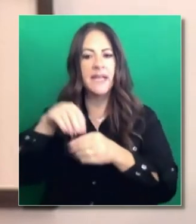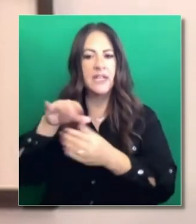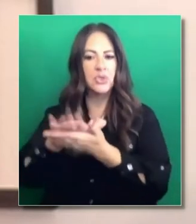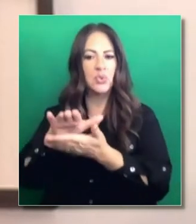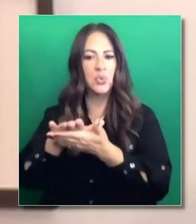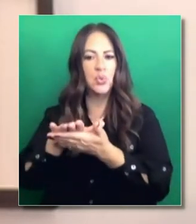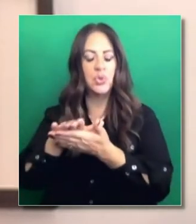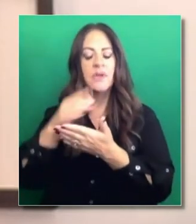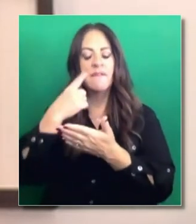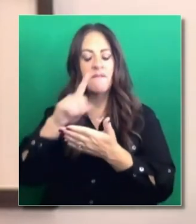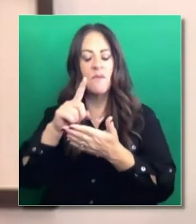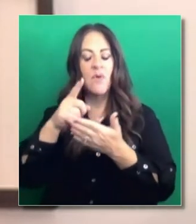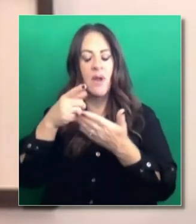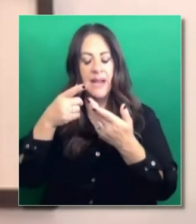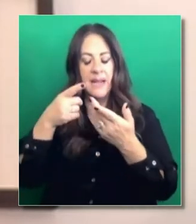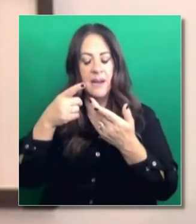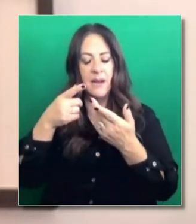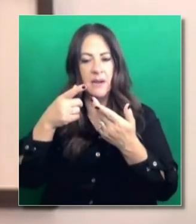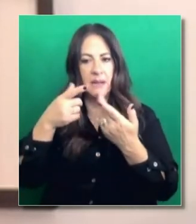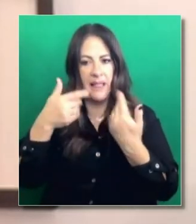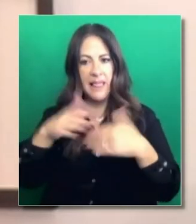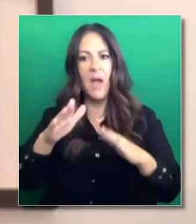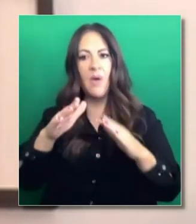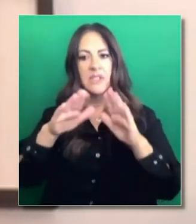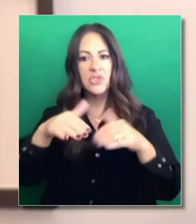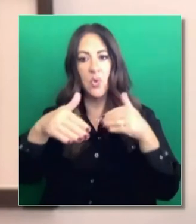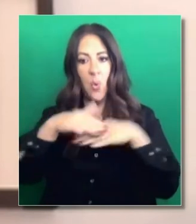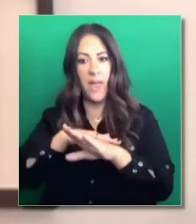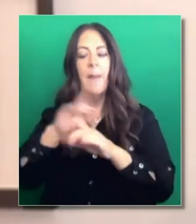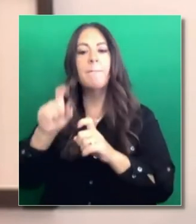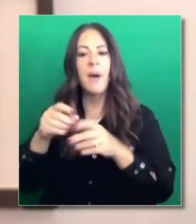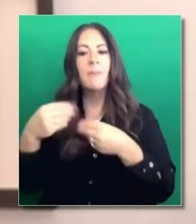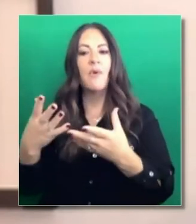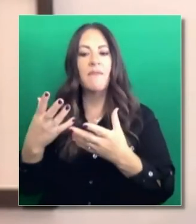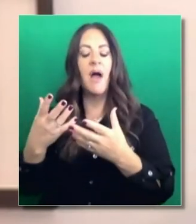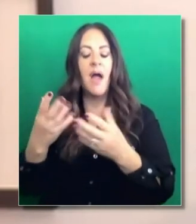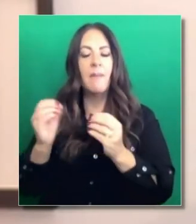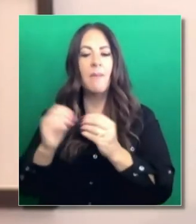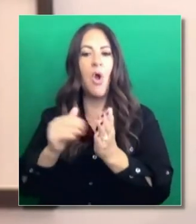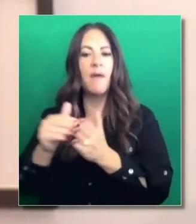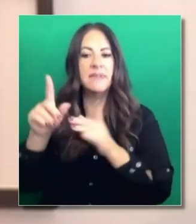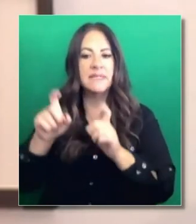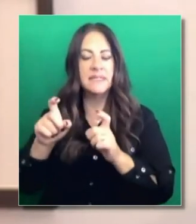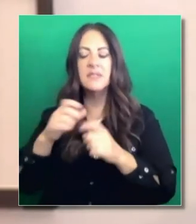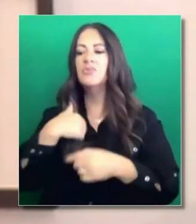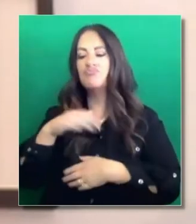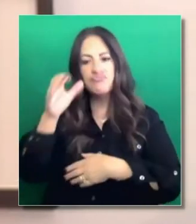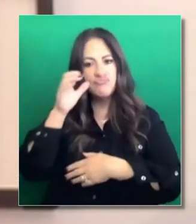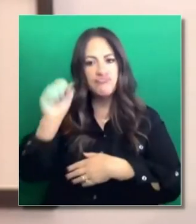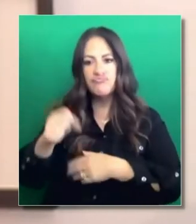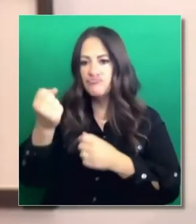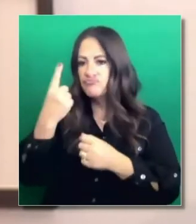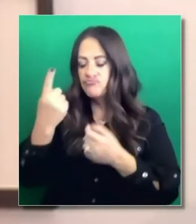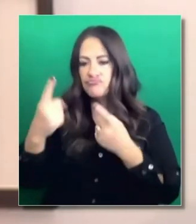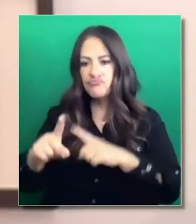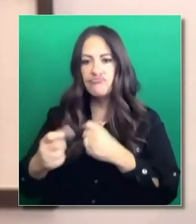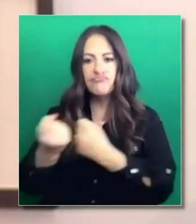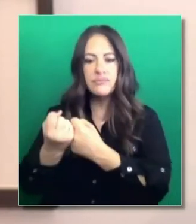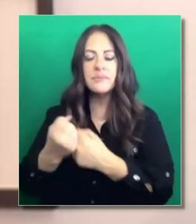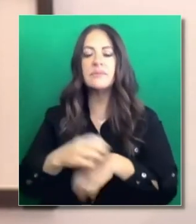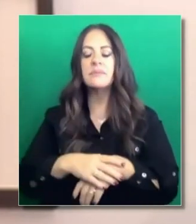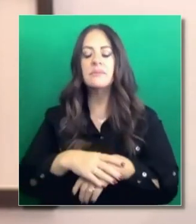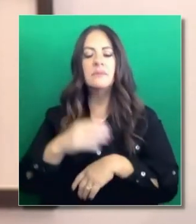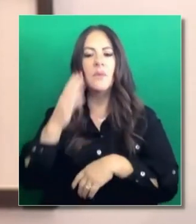pruebas. Y tienen razón, y esto es importante a seguir adelante, y es necesario tener todavía más conversaciones. Y nuestra